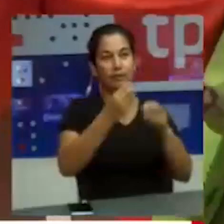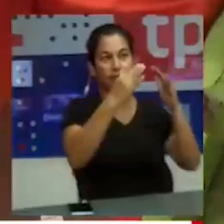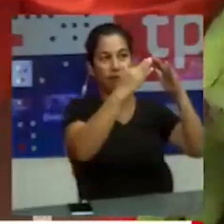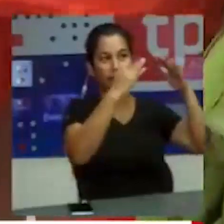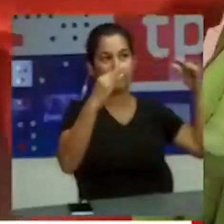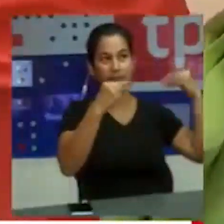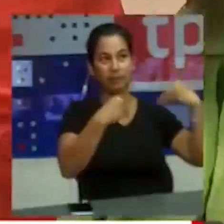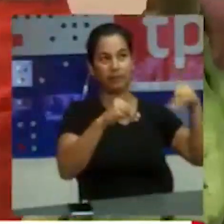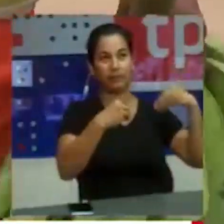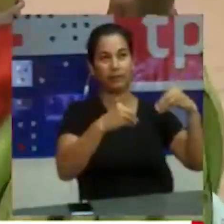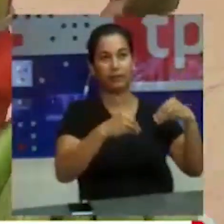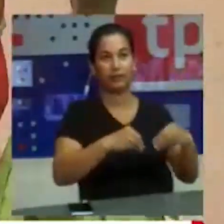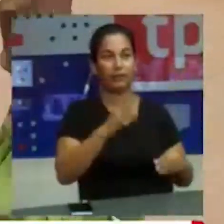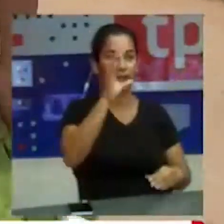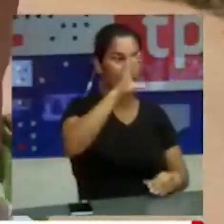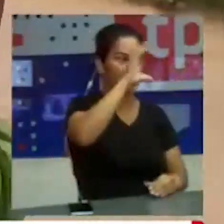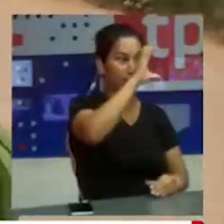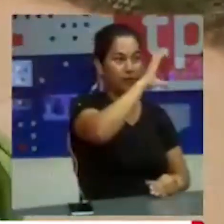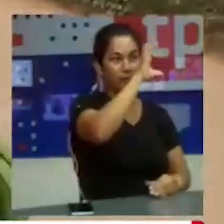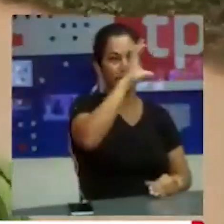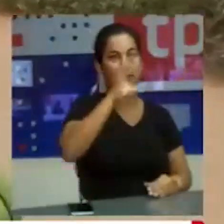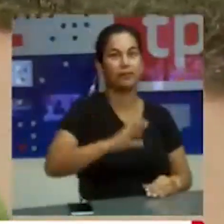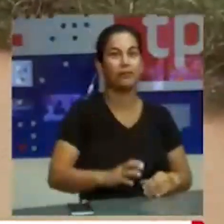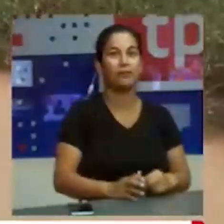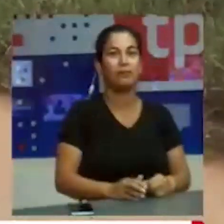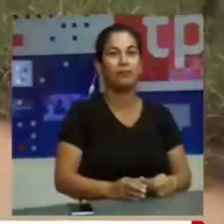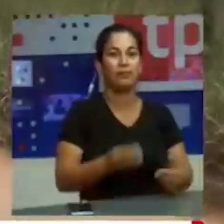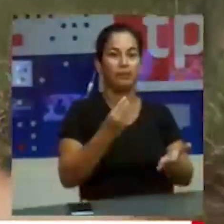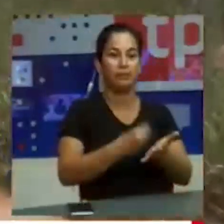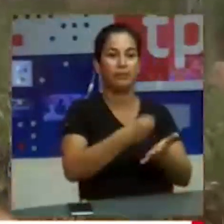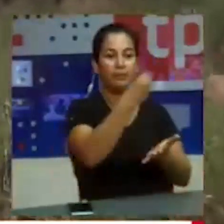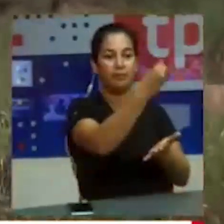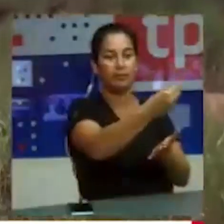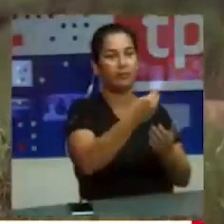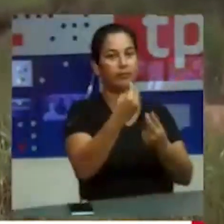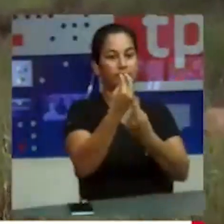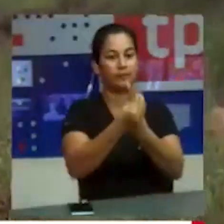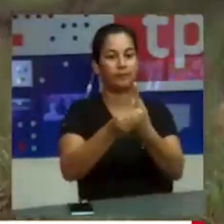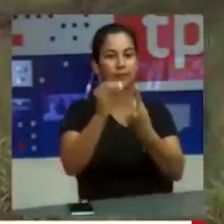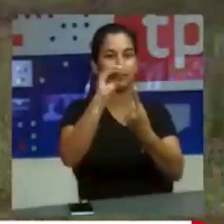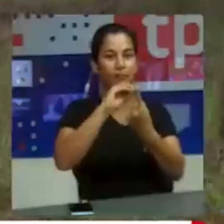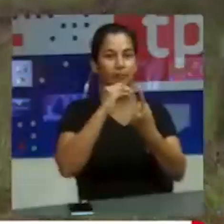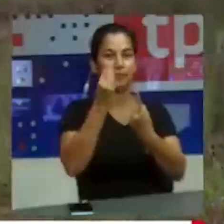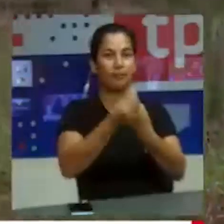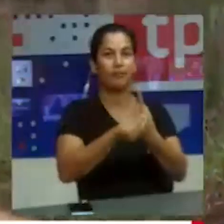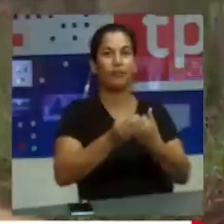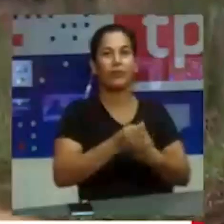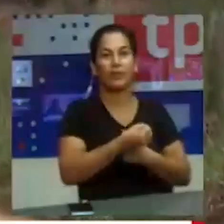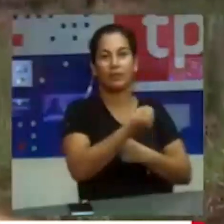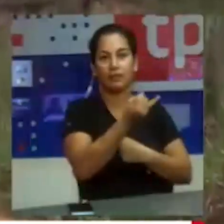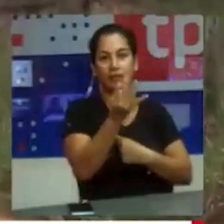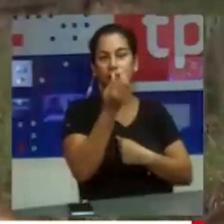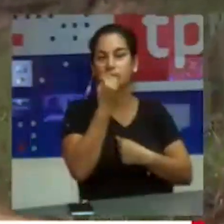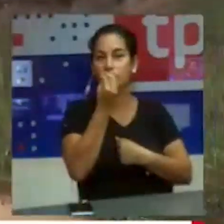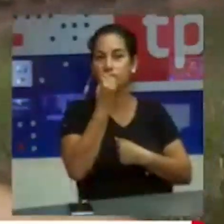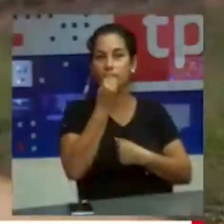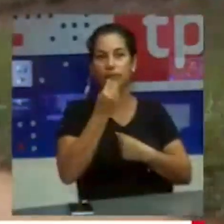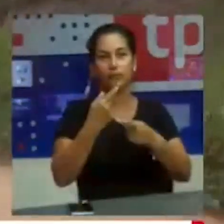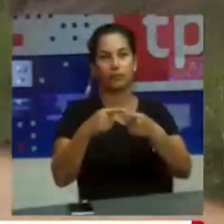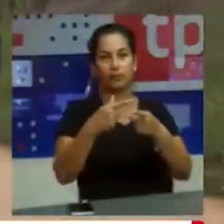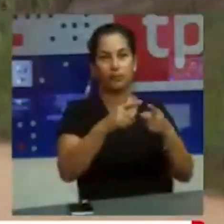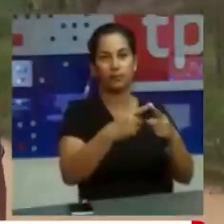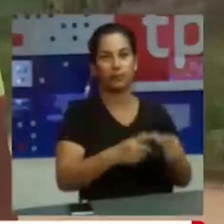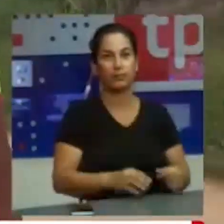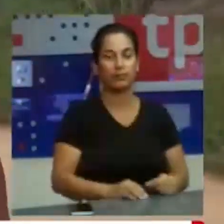Y ahí al abasto, a comprar un platanito y algunos víveres, ¿no?, para la este. ¿Cómo están los